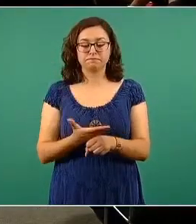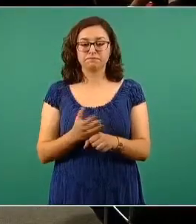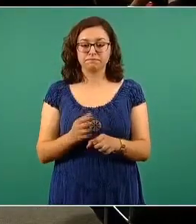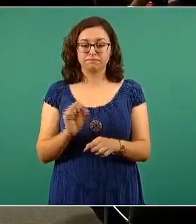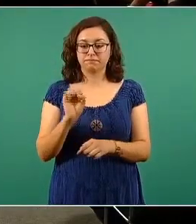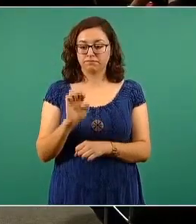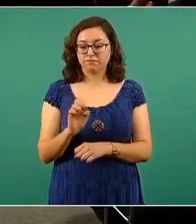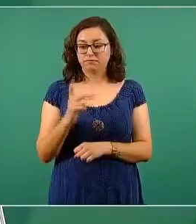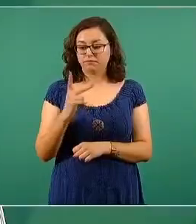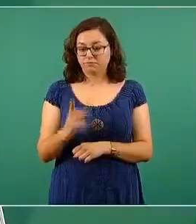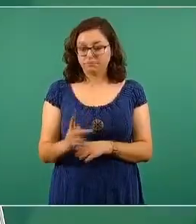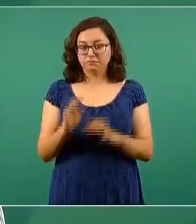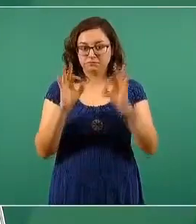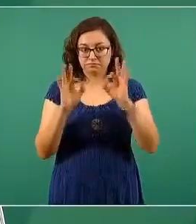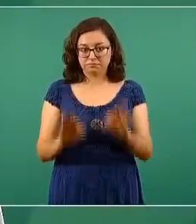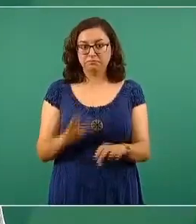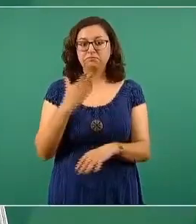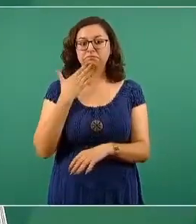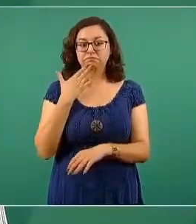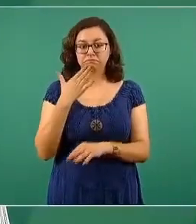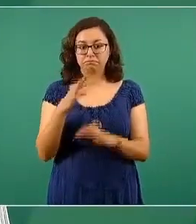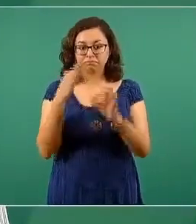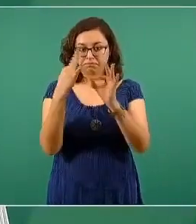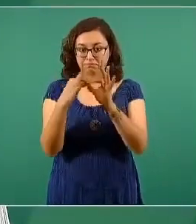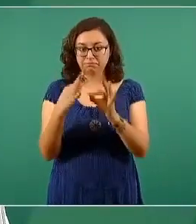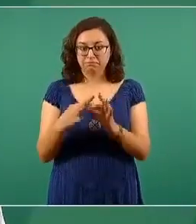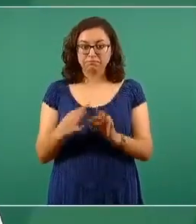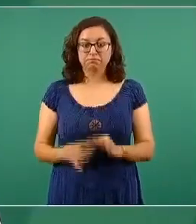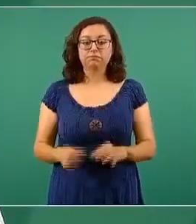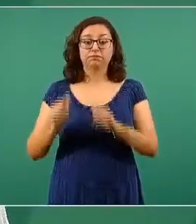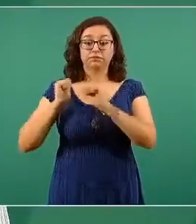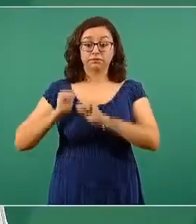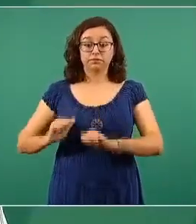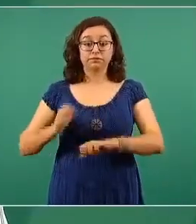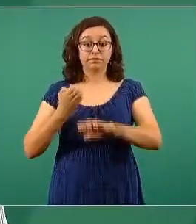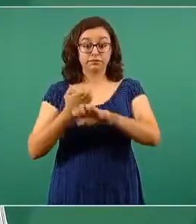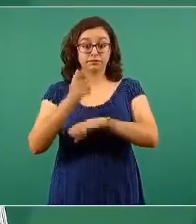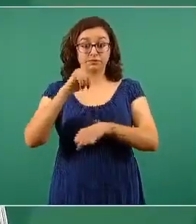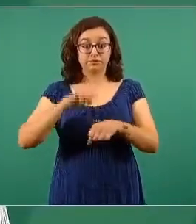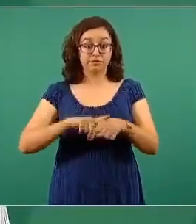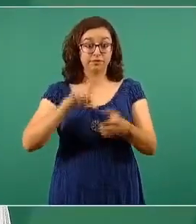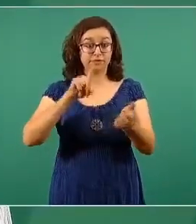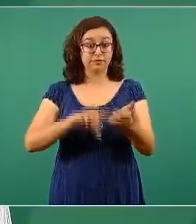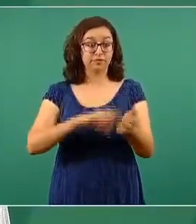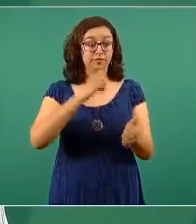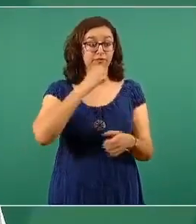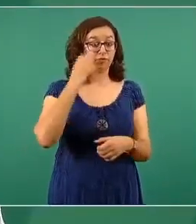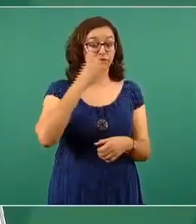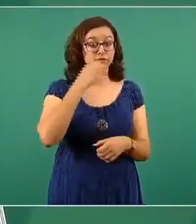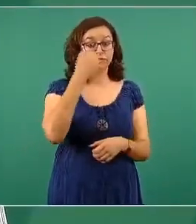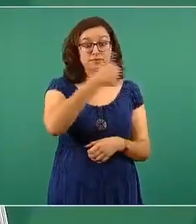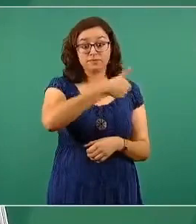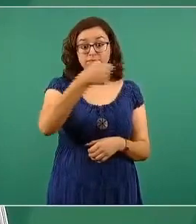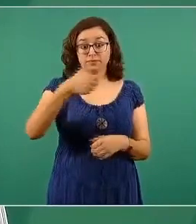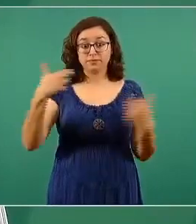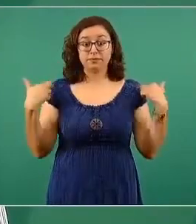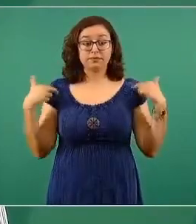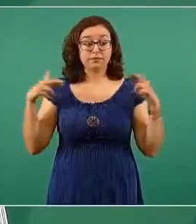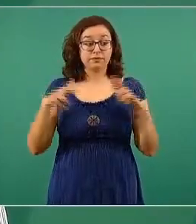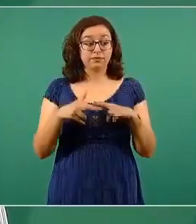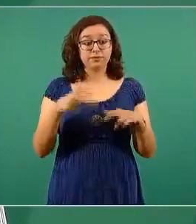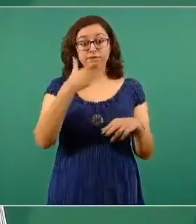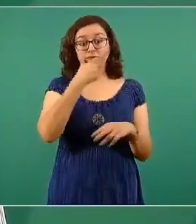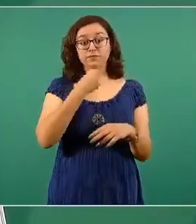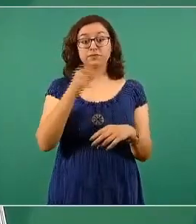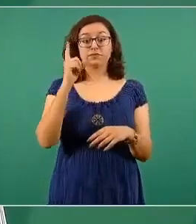bien la Secretaría de Educación en conjunto con las autoridades de cada uno de los planteles escolares y sobre todo de las maestras y los maestros